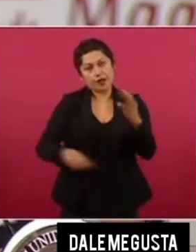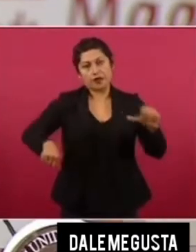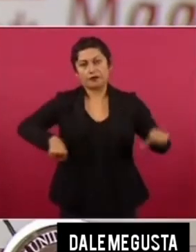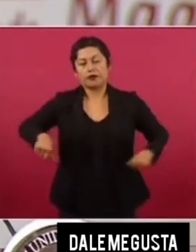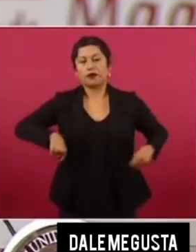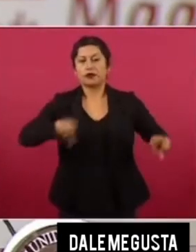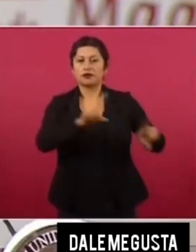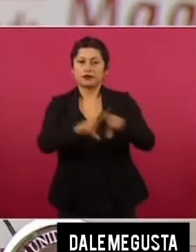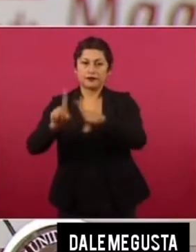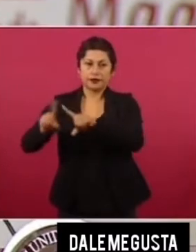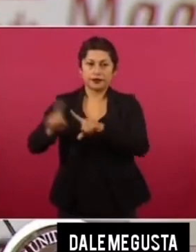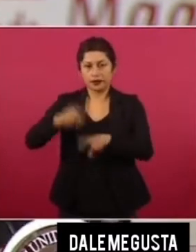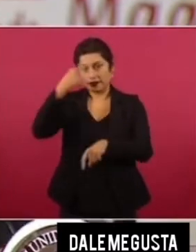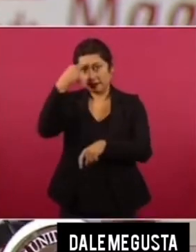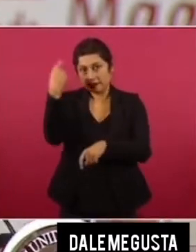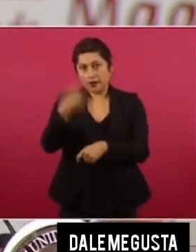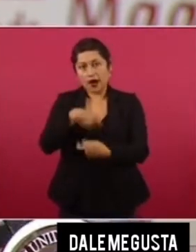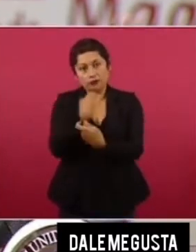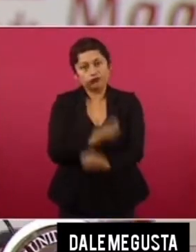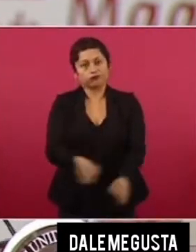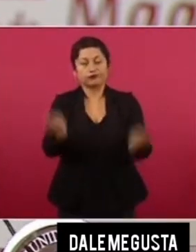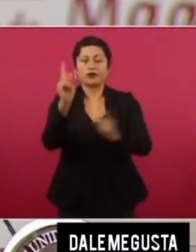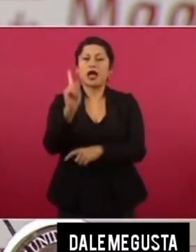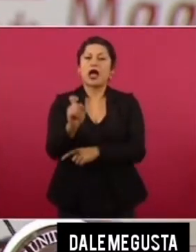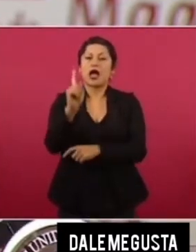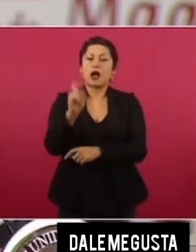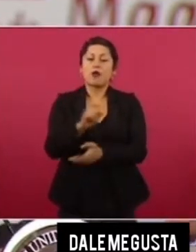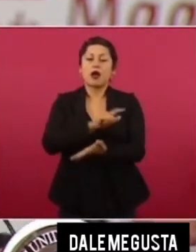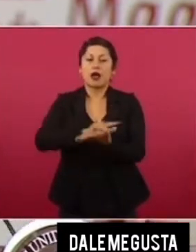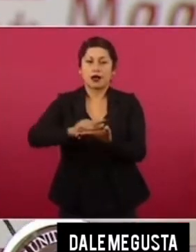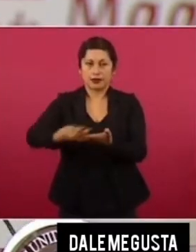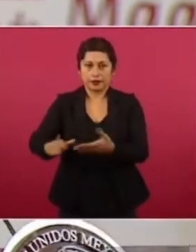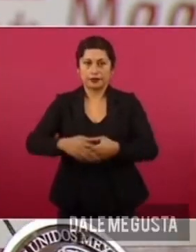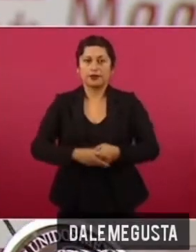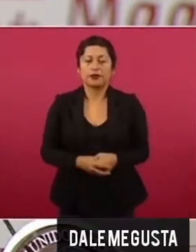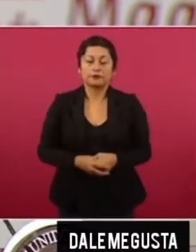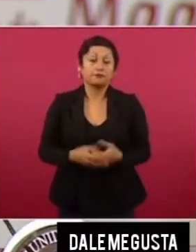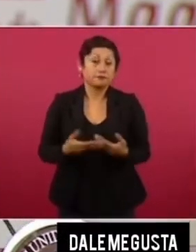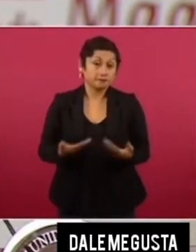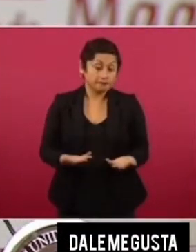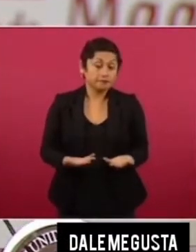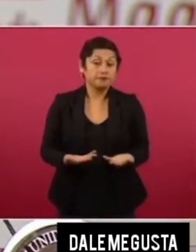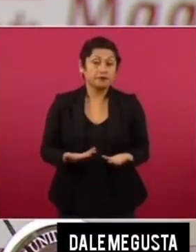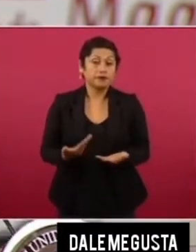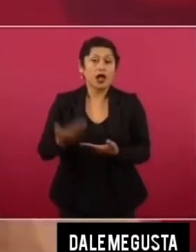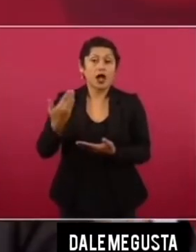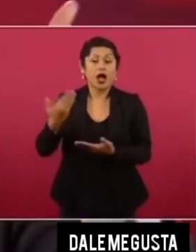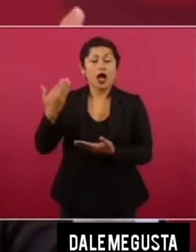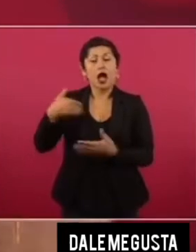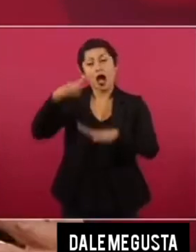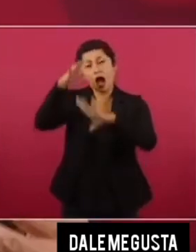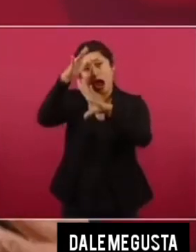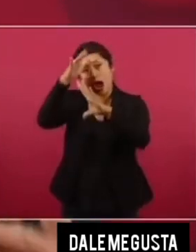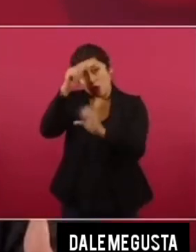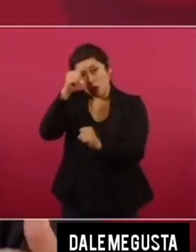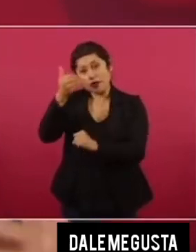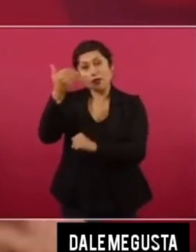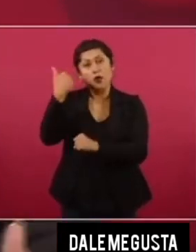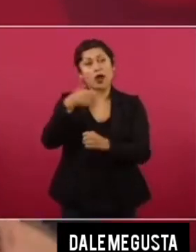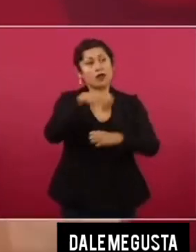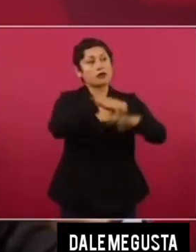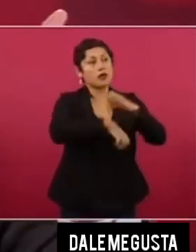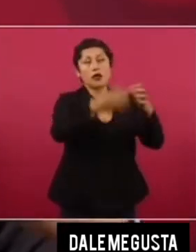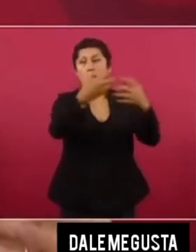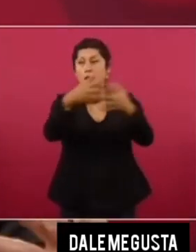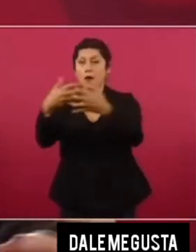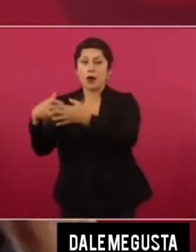Potable y para disponer, previo acuerdo, como se ha venido haciendo con los concesionarios, de la totalidad